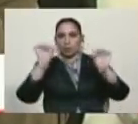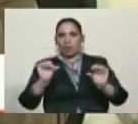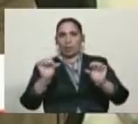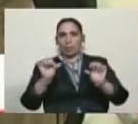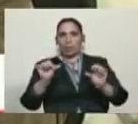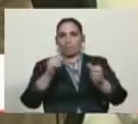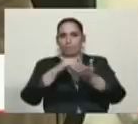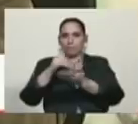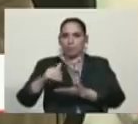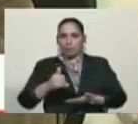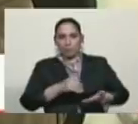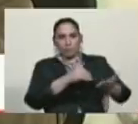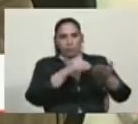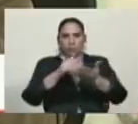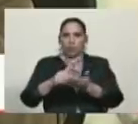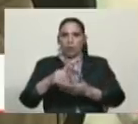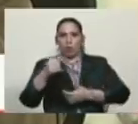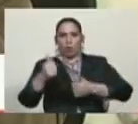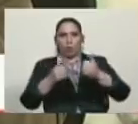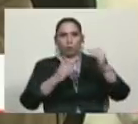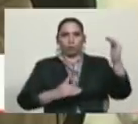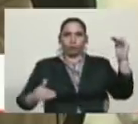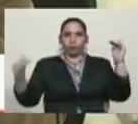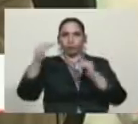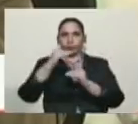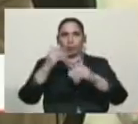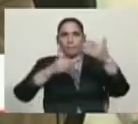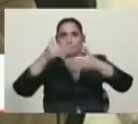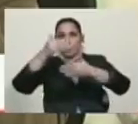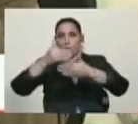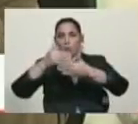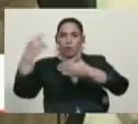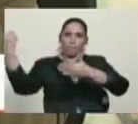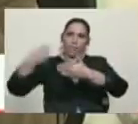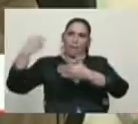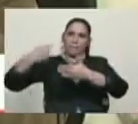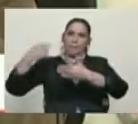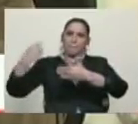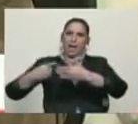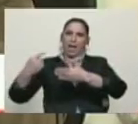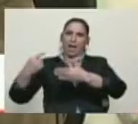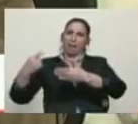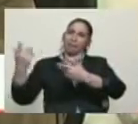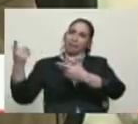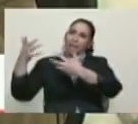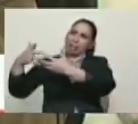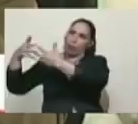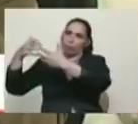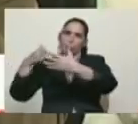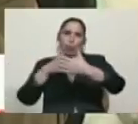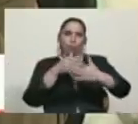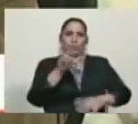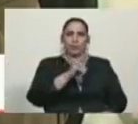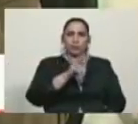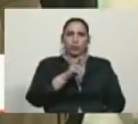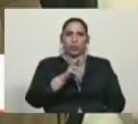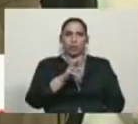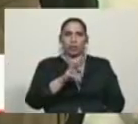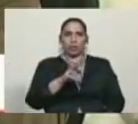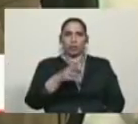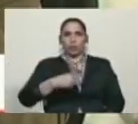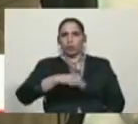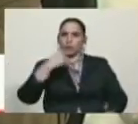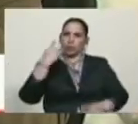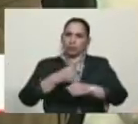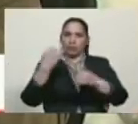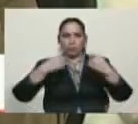salteando todo el bloqueo que bueno que si no fuese por eso lo que estaríamos muchísimo mejor presidente y creo que es una de las cosas que tenemos que